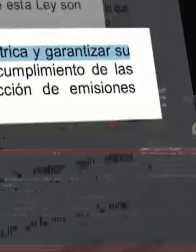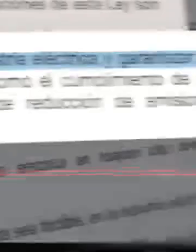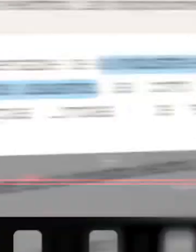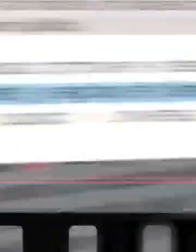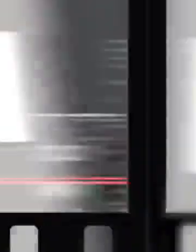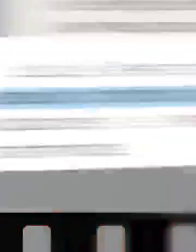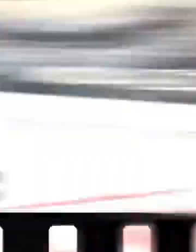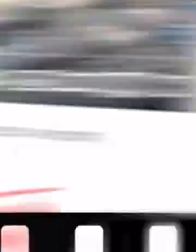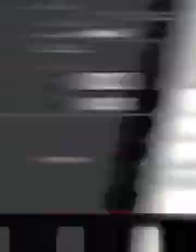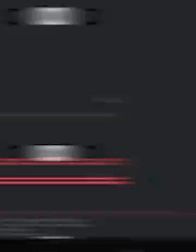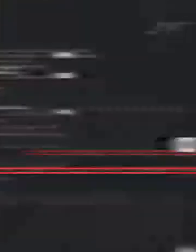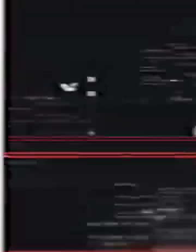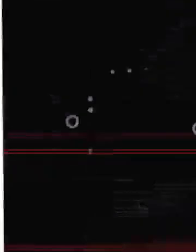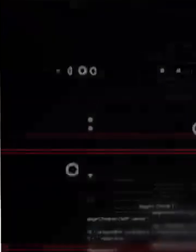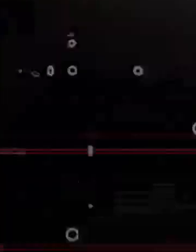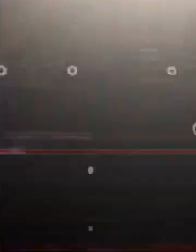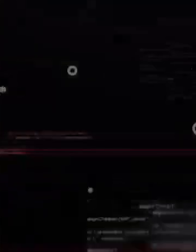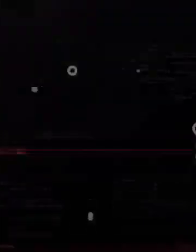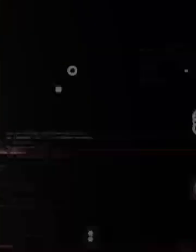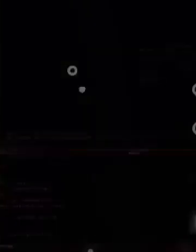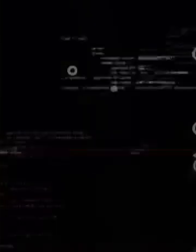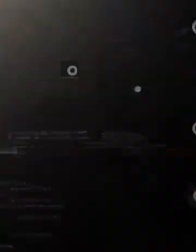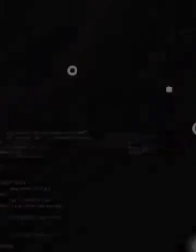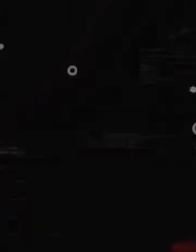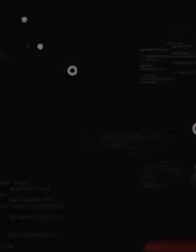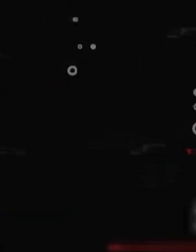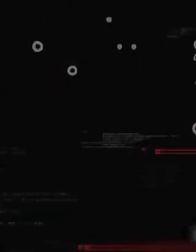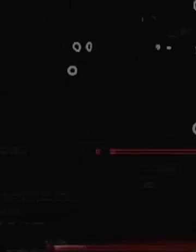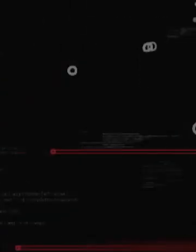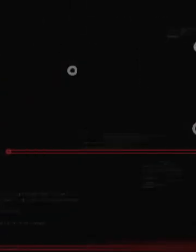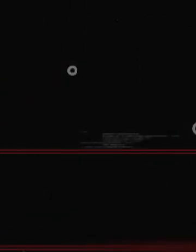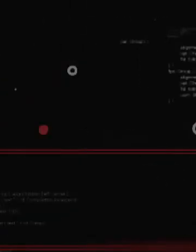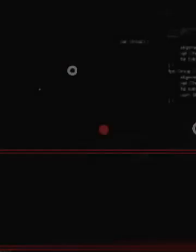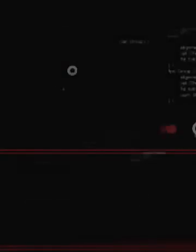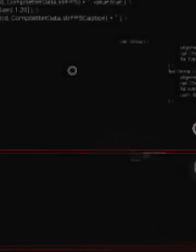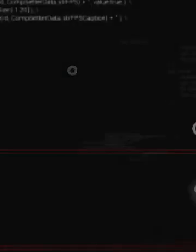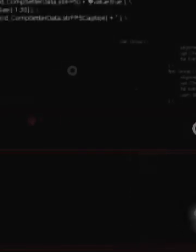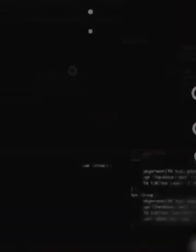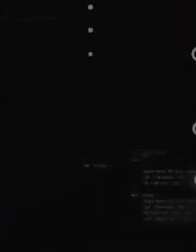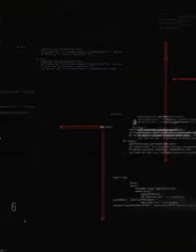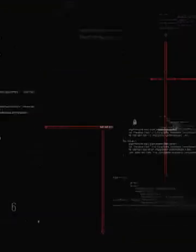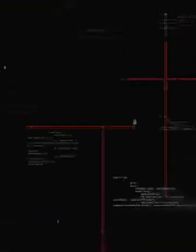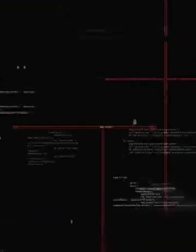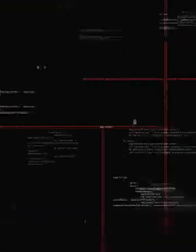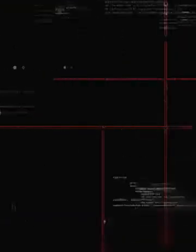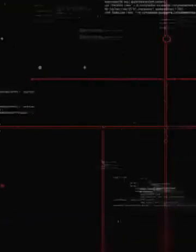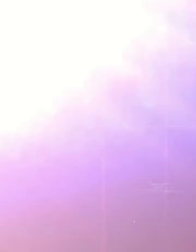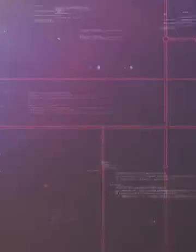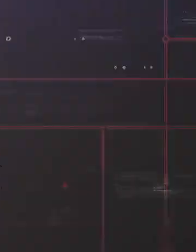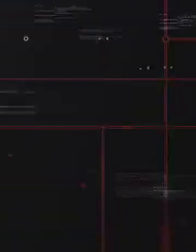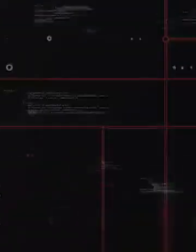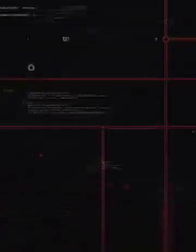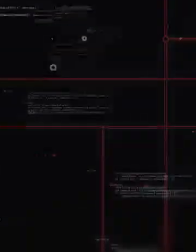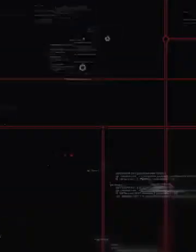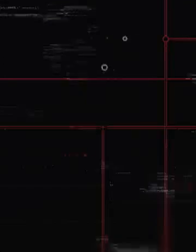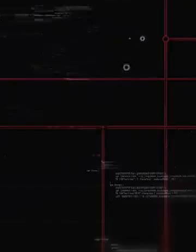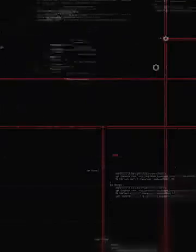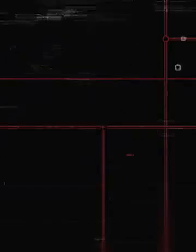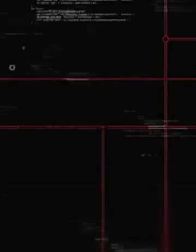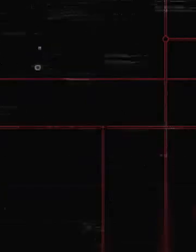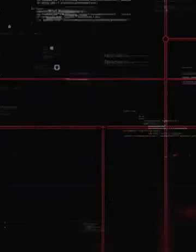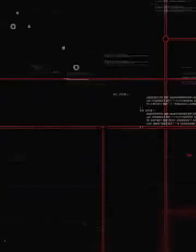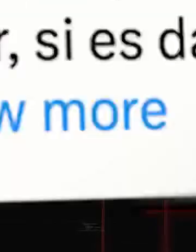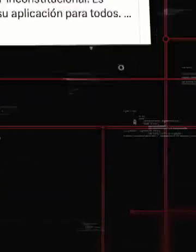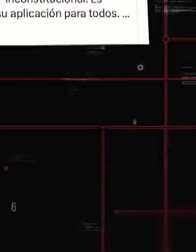ejercer su pleno derecho. Falso que la reforma a la ley de amparo es autoritaria. La iniciativa pretende establecer contrapesos a